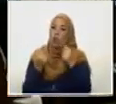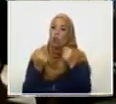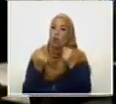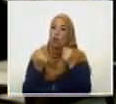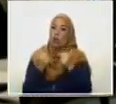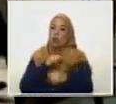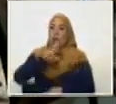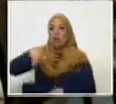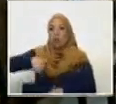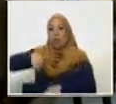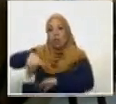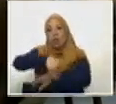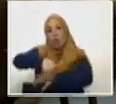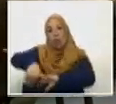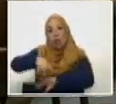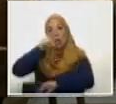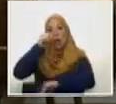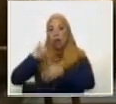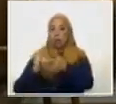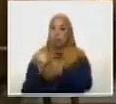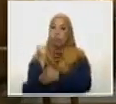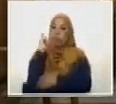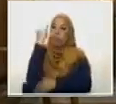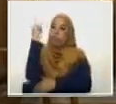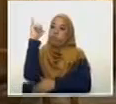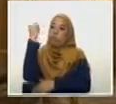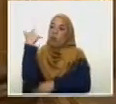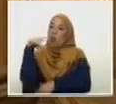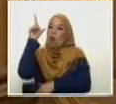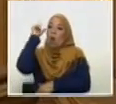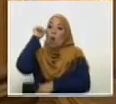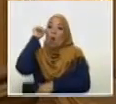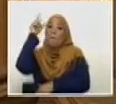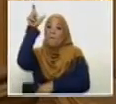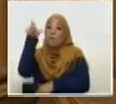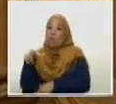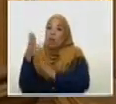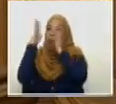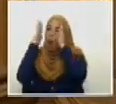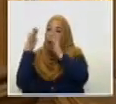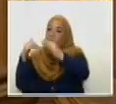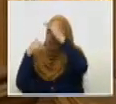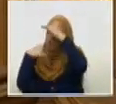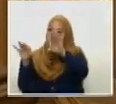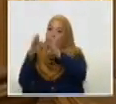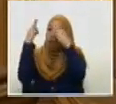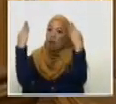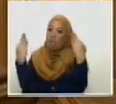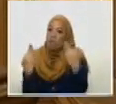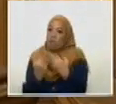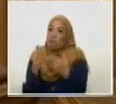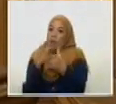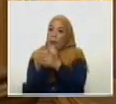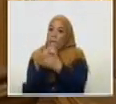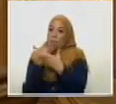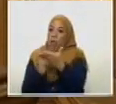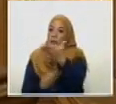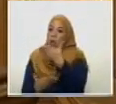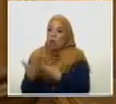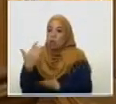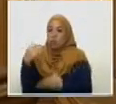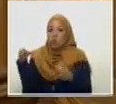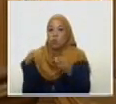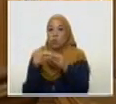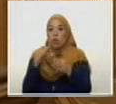calle hay un manzanero, hay un patriota allí atendiendo a las familias venezolanas que articula con el poderoso